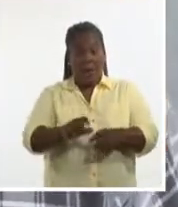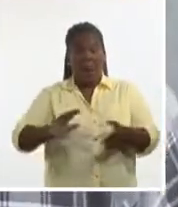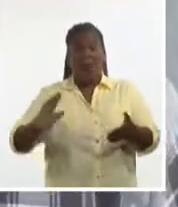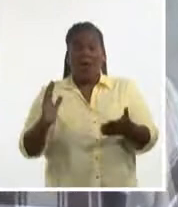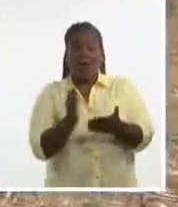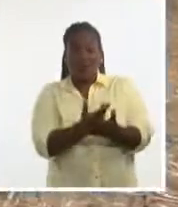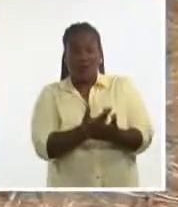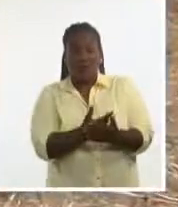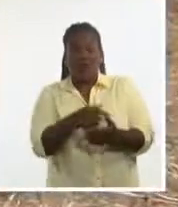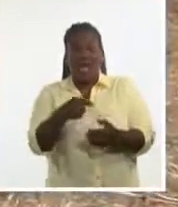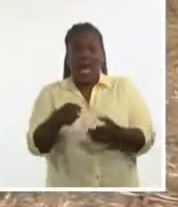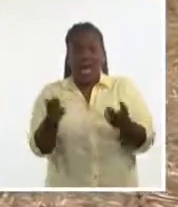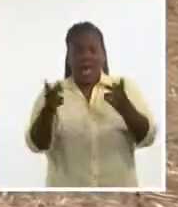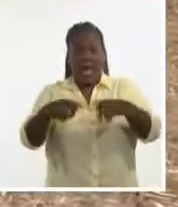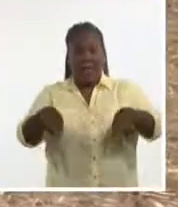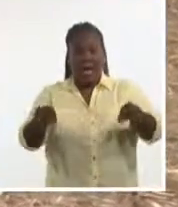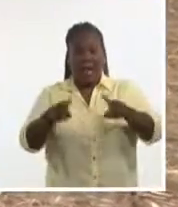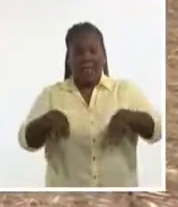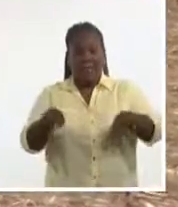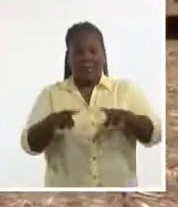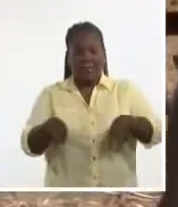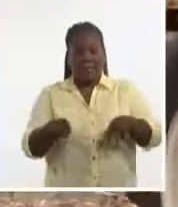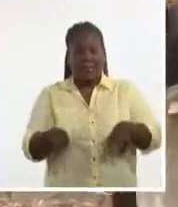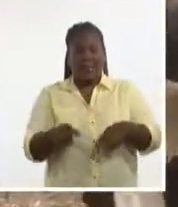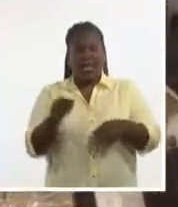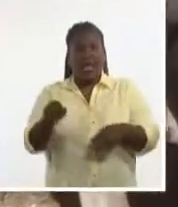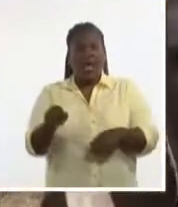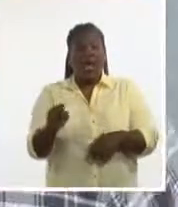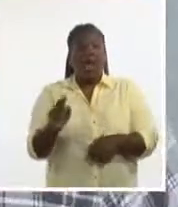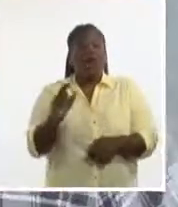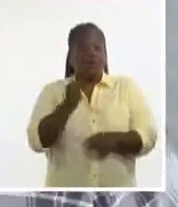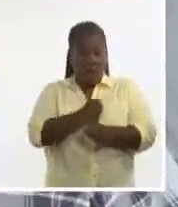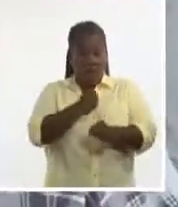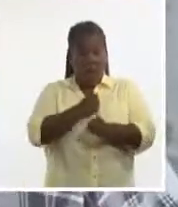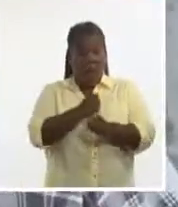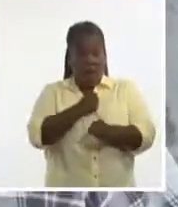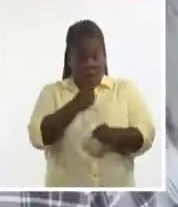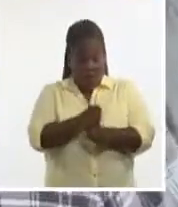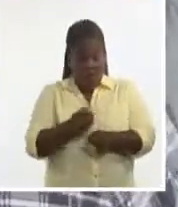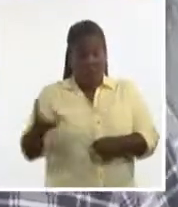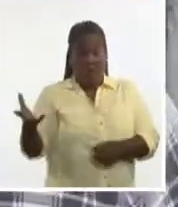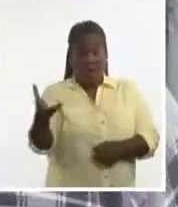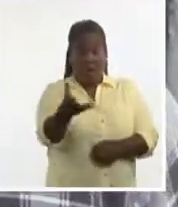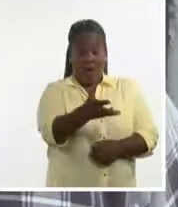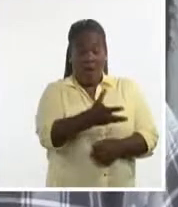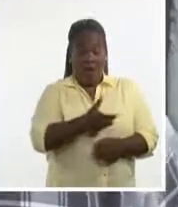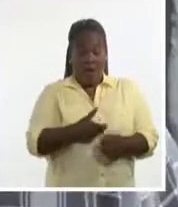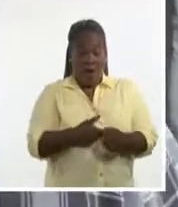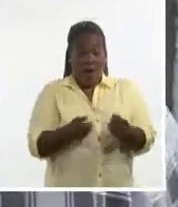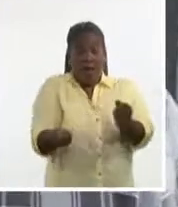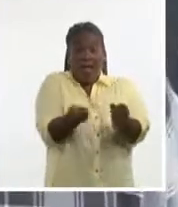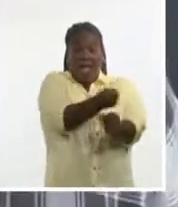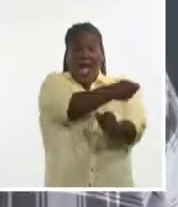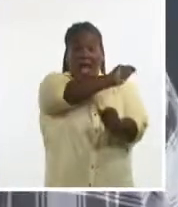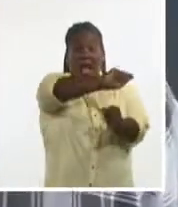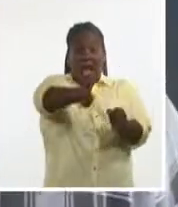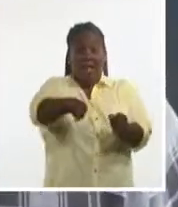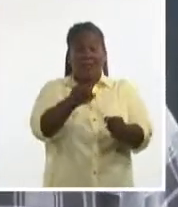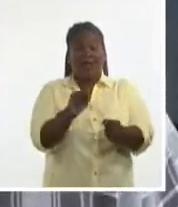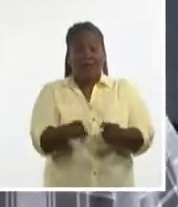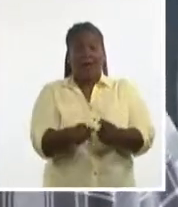que se le enredan, en ubicar hasta el último trabajador de la unidad productora para recoger la caña que se quede en el campo y puedan así